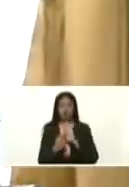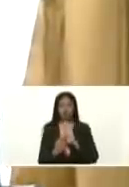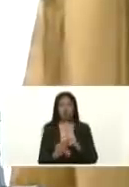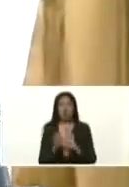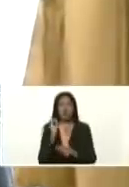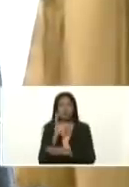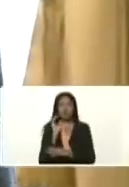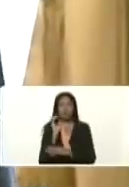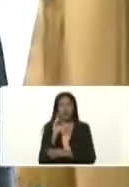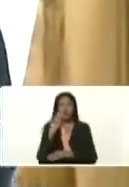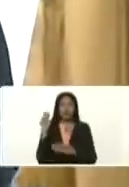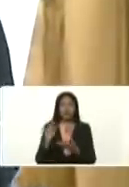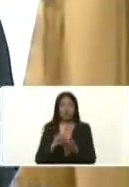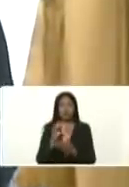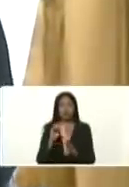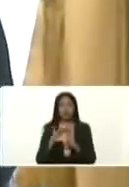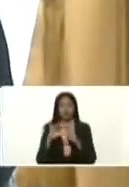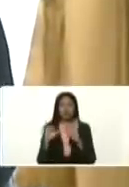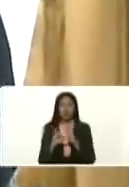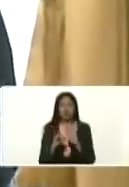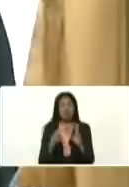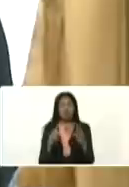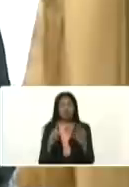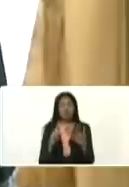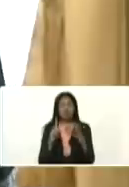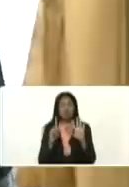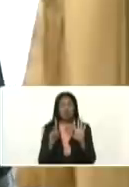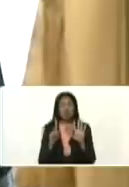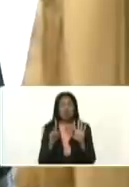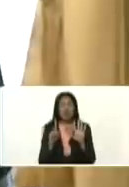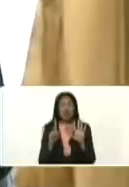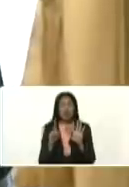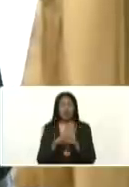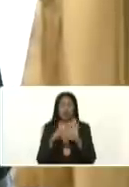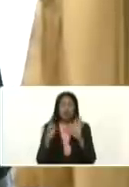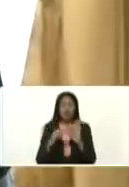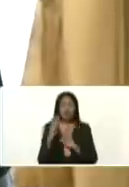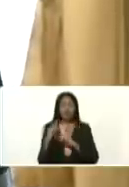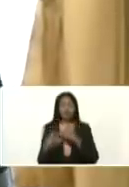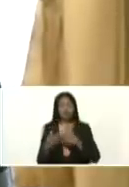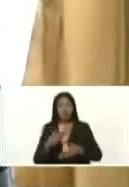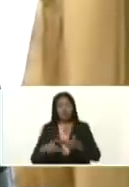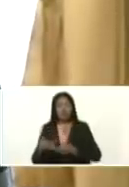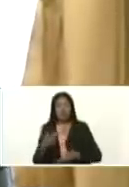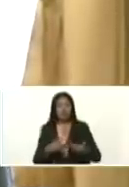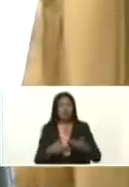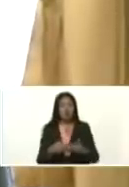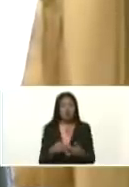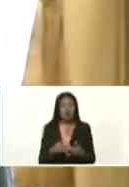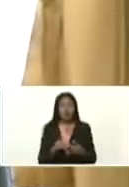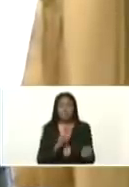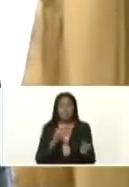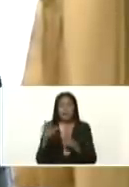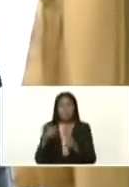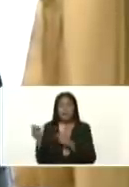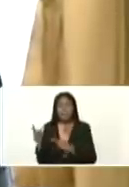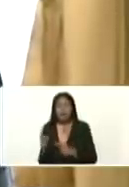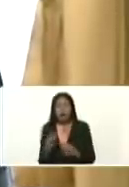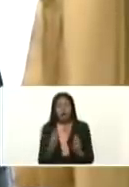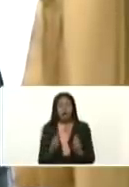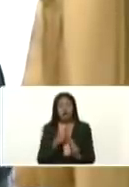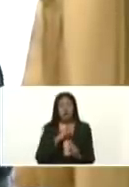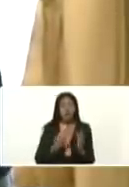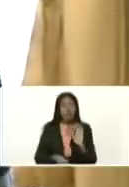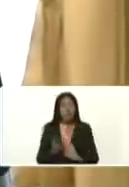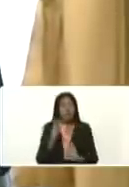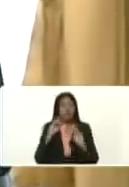nacional constituyente la sexta mesa son los derechos sociales servicios públicos migraciones es muy importante